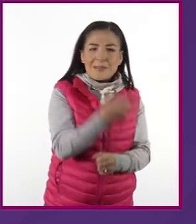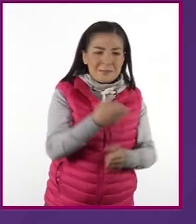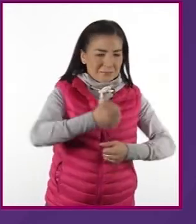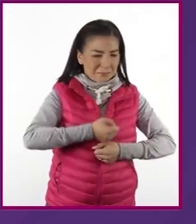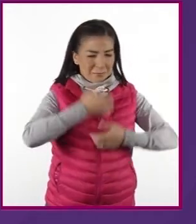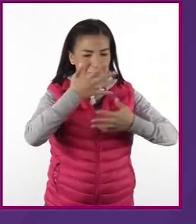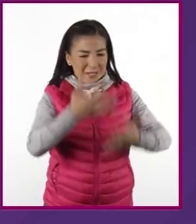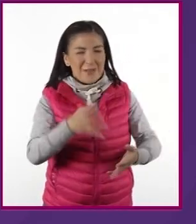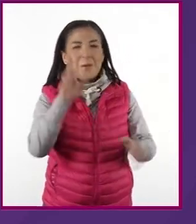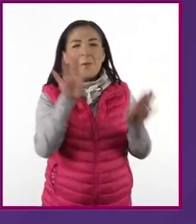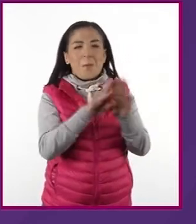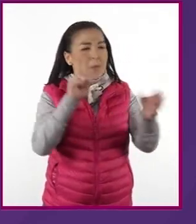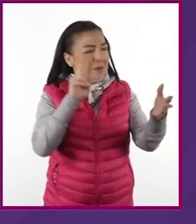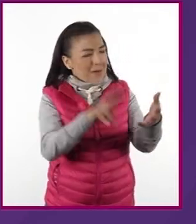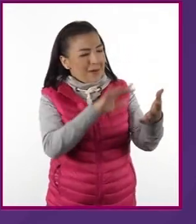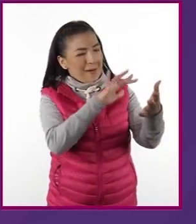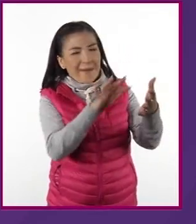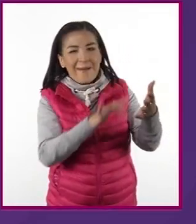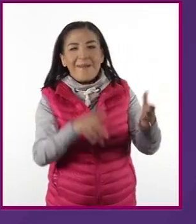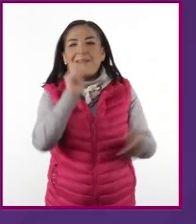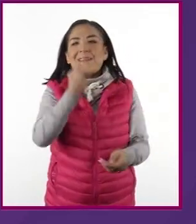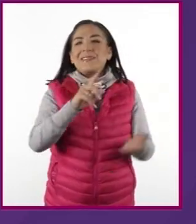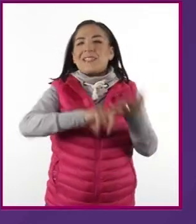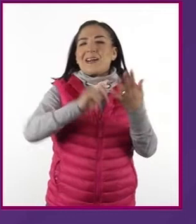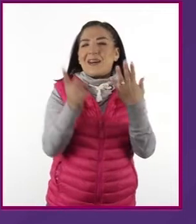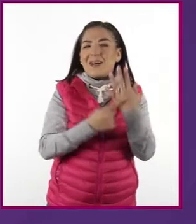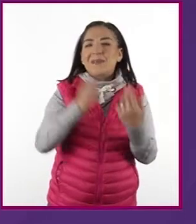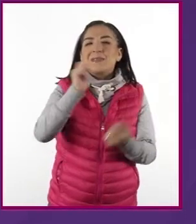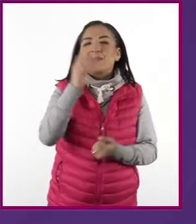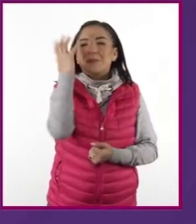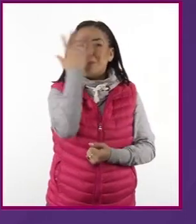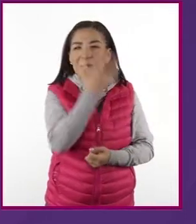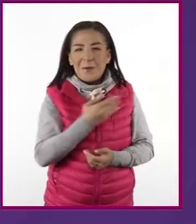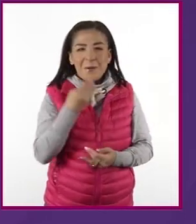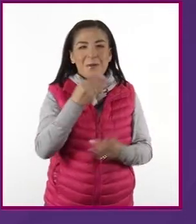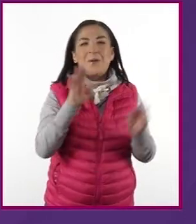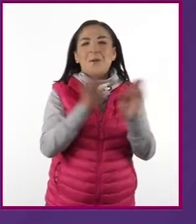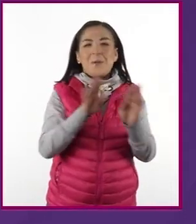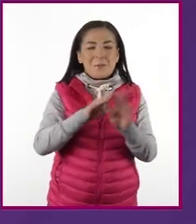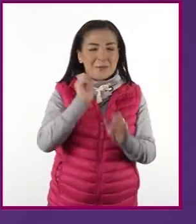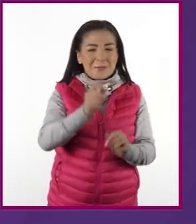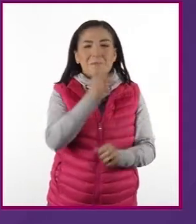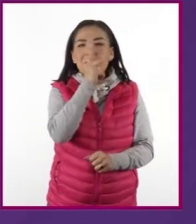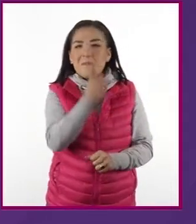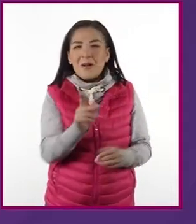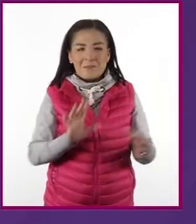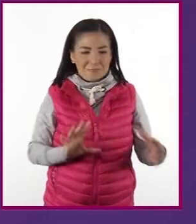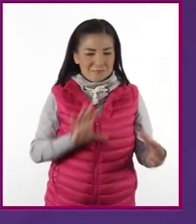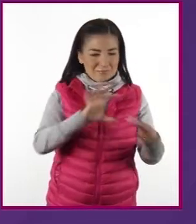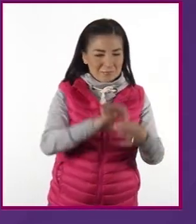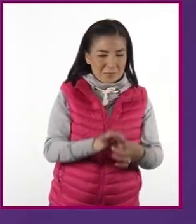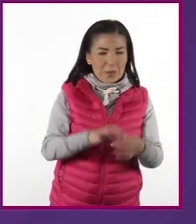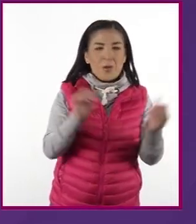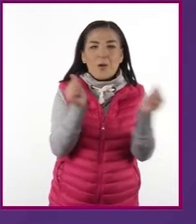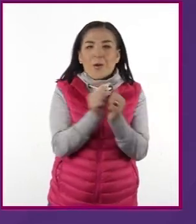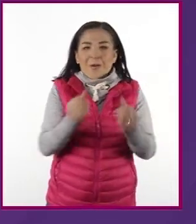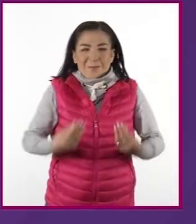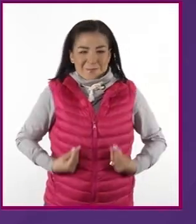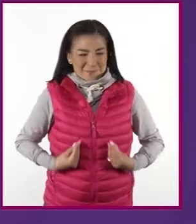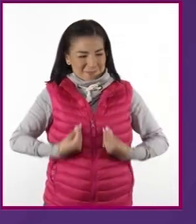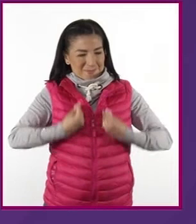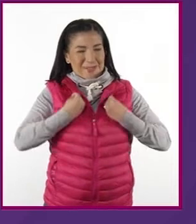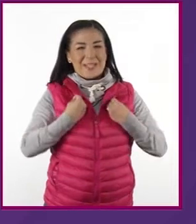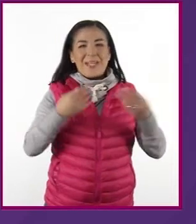algo vivo, como organismos con los cuales las palabras adquieren vida, se animan y conversan